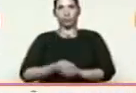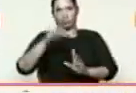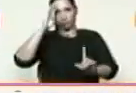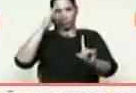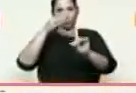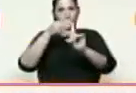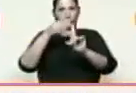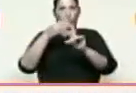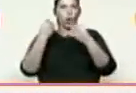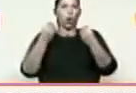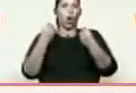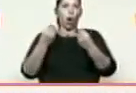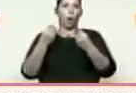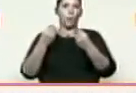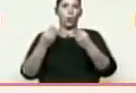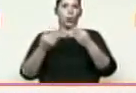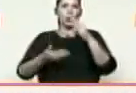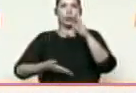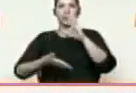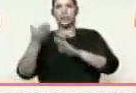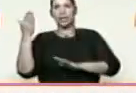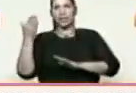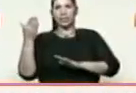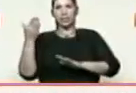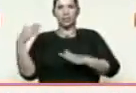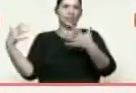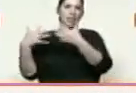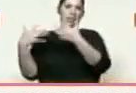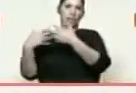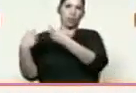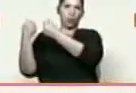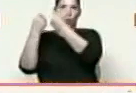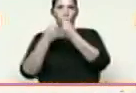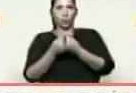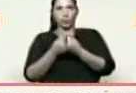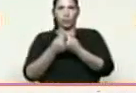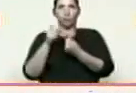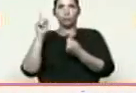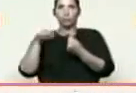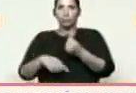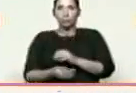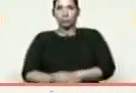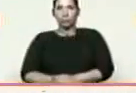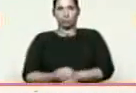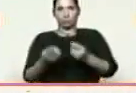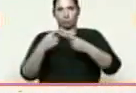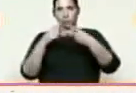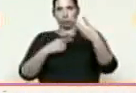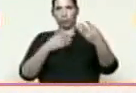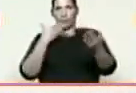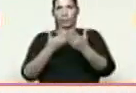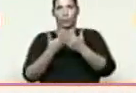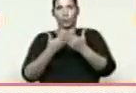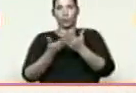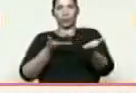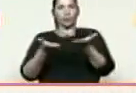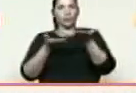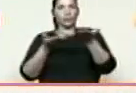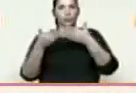salir de la guerra económica. Hay un 10% de las propuestas están dirigidas a los servicios